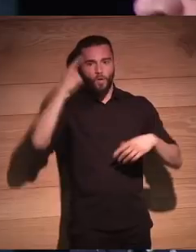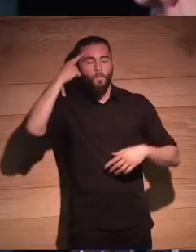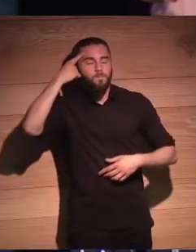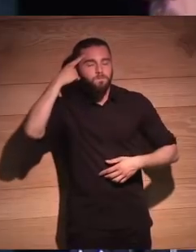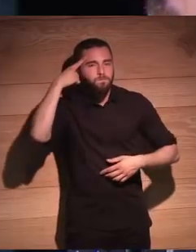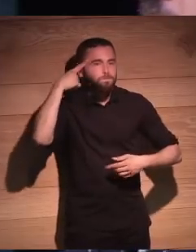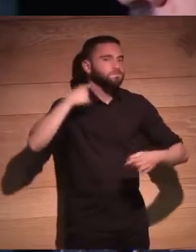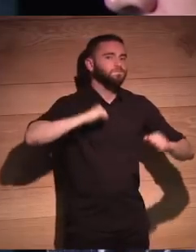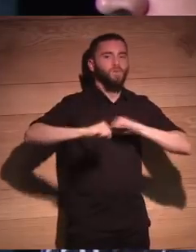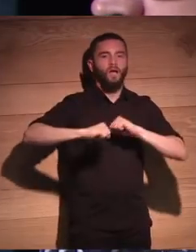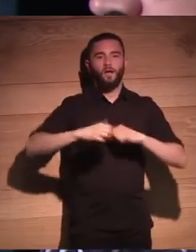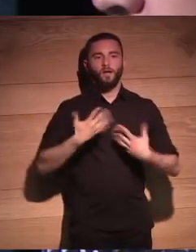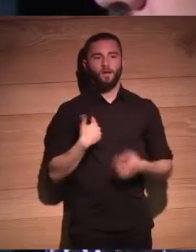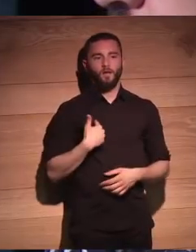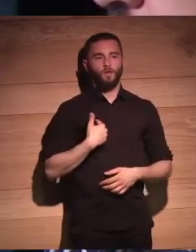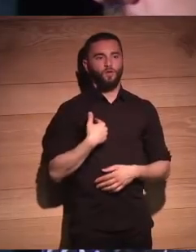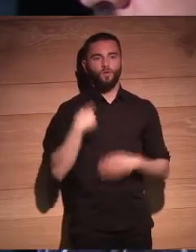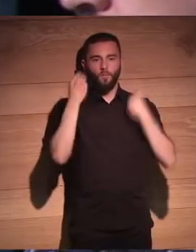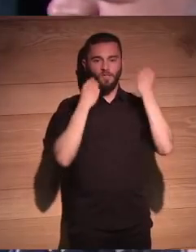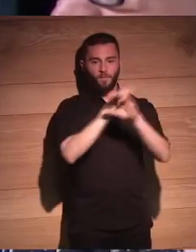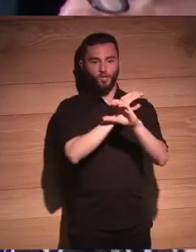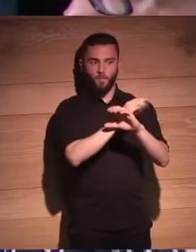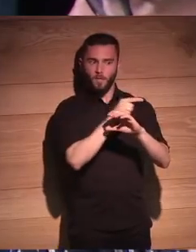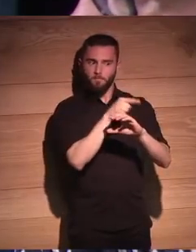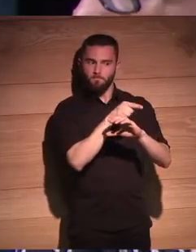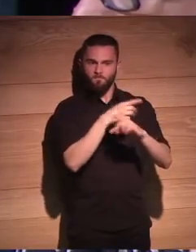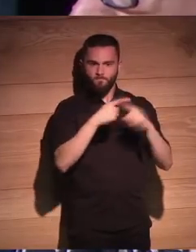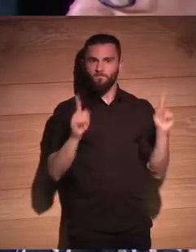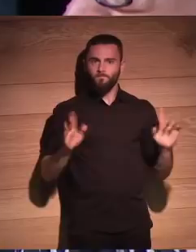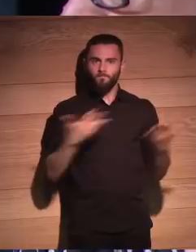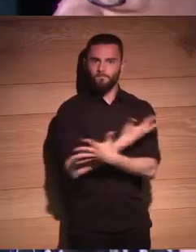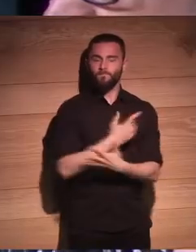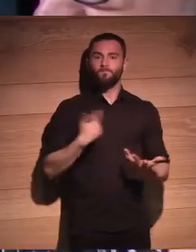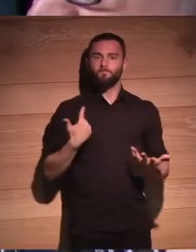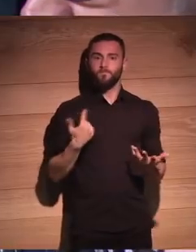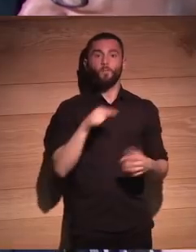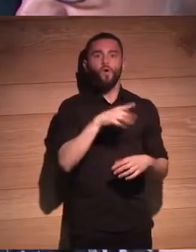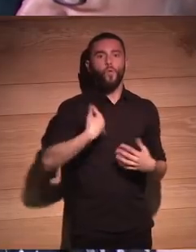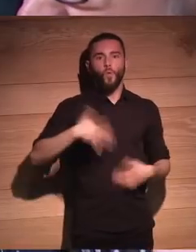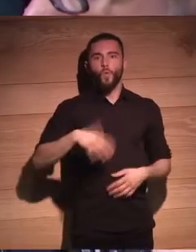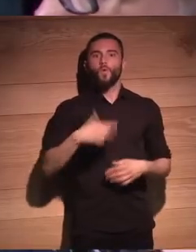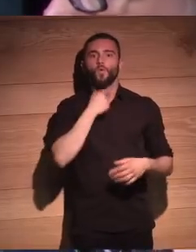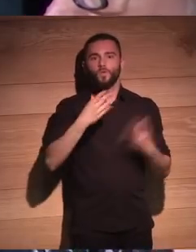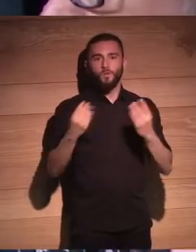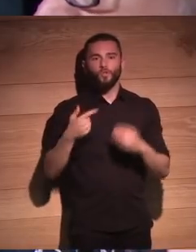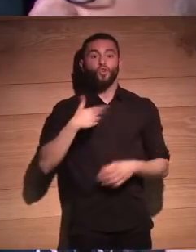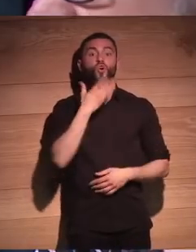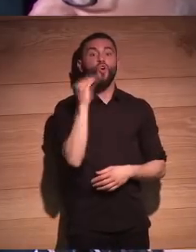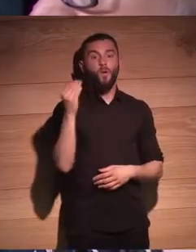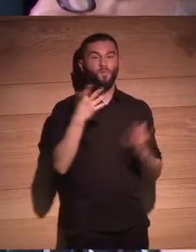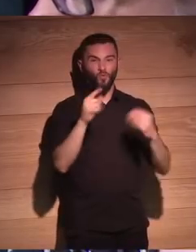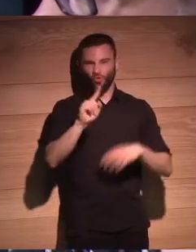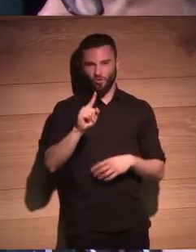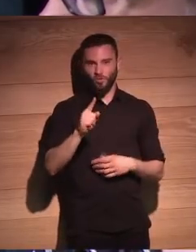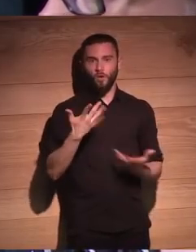sabía que podía tirar por ahí ese cómic. Y no era muy jovencita cuando lo leí. O sea que la verdad que fue todo